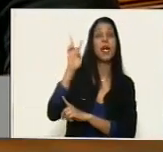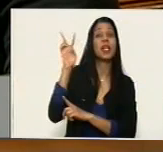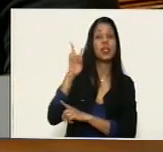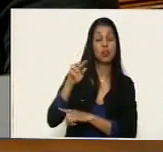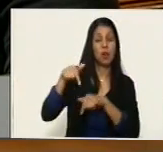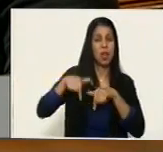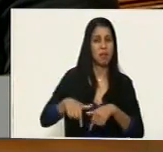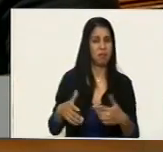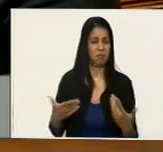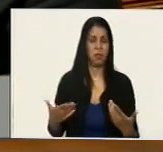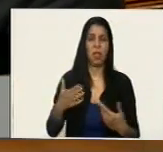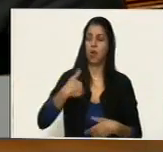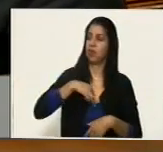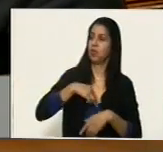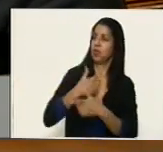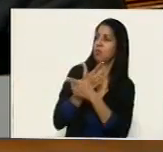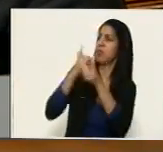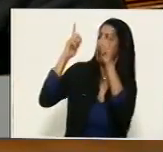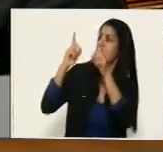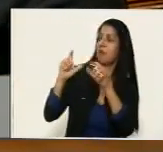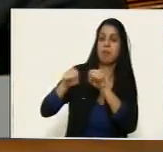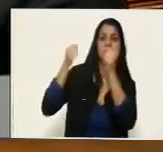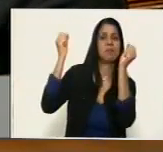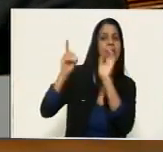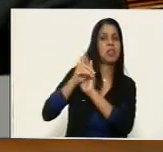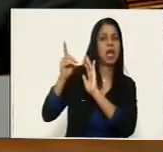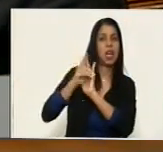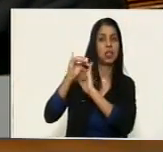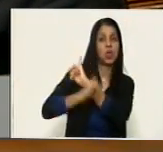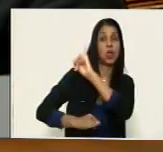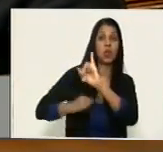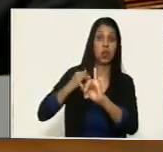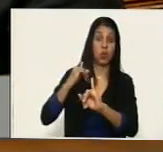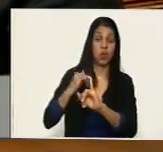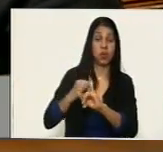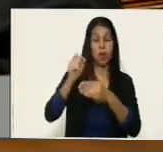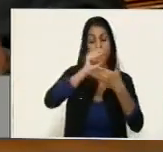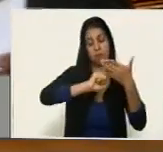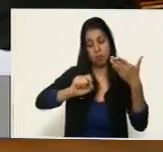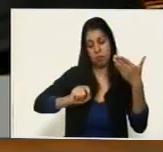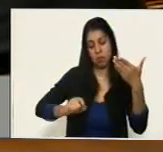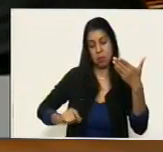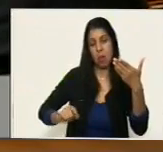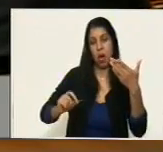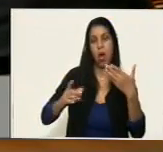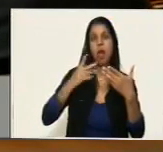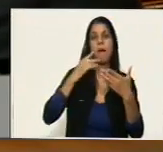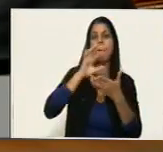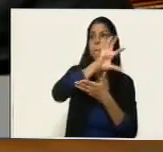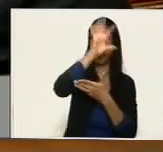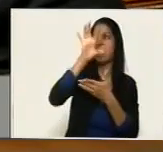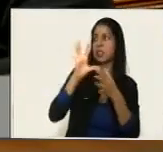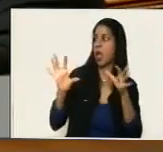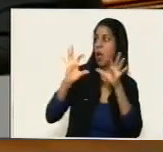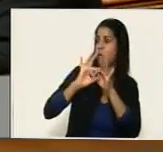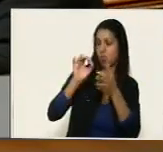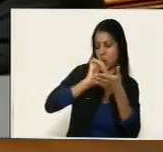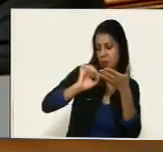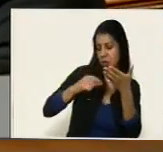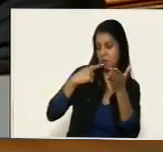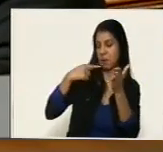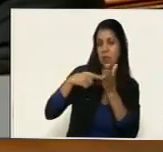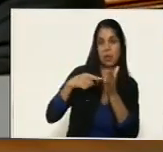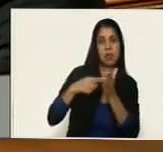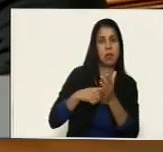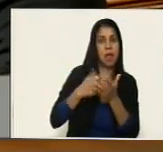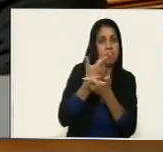violatoria del derecho internacional, de la Carta de las Naciones Unidas, del principio de soberanía nacional